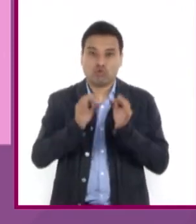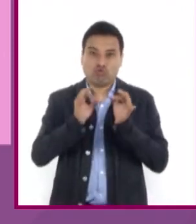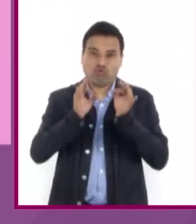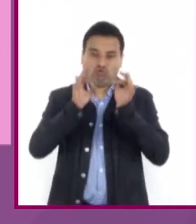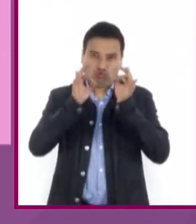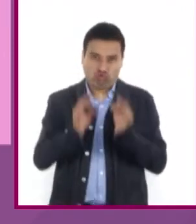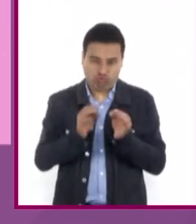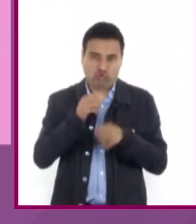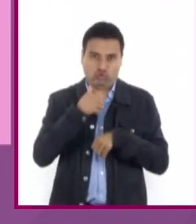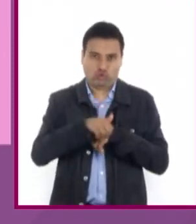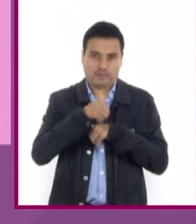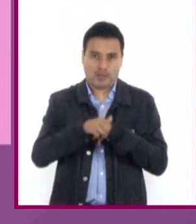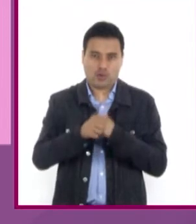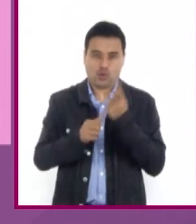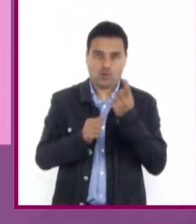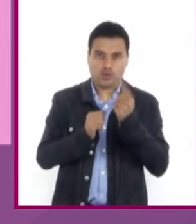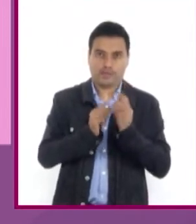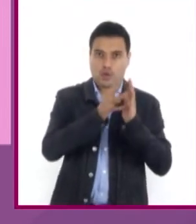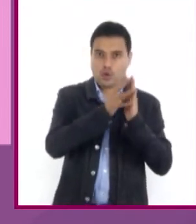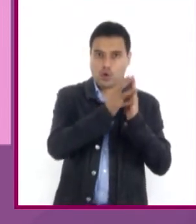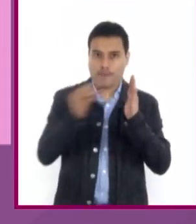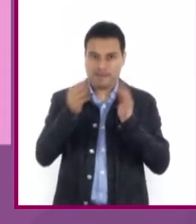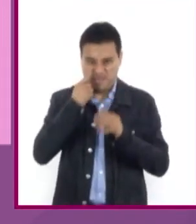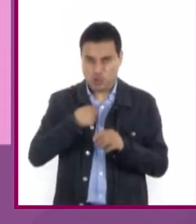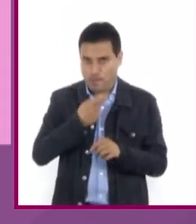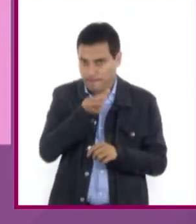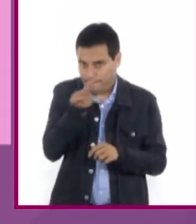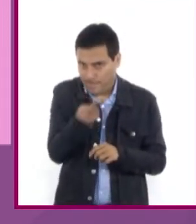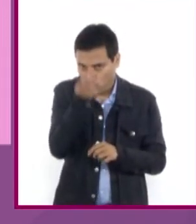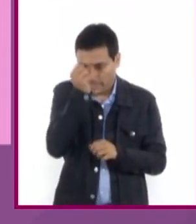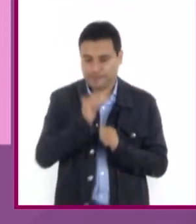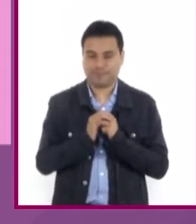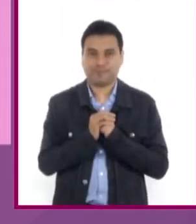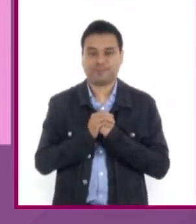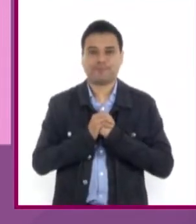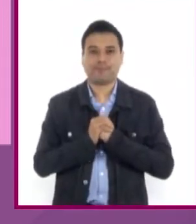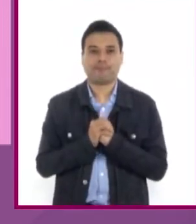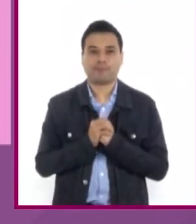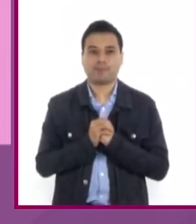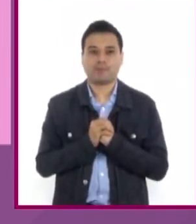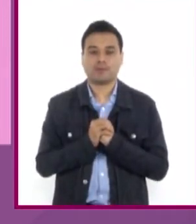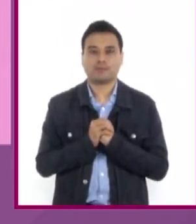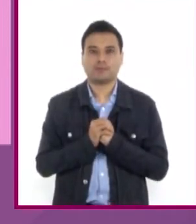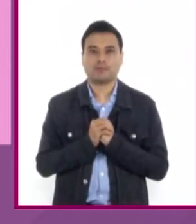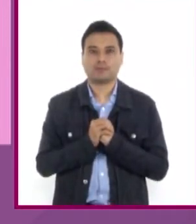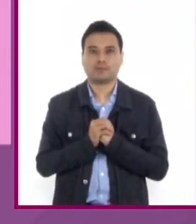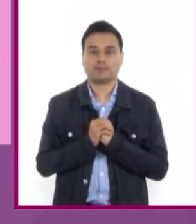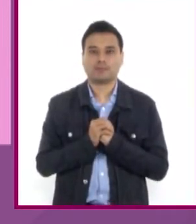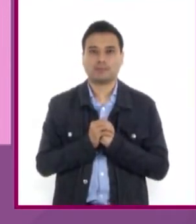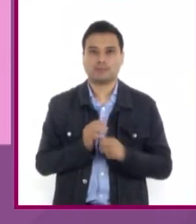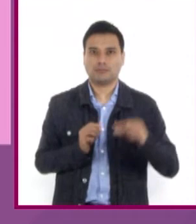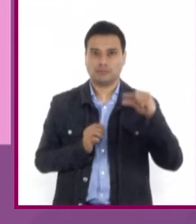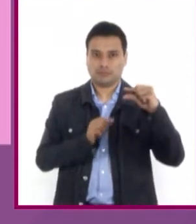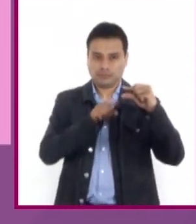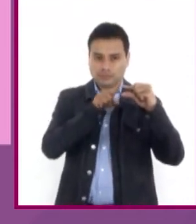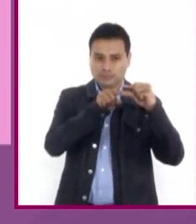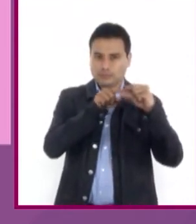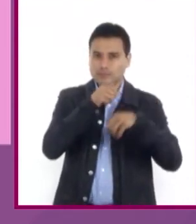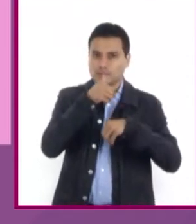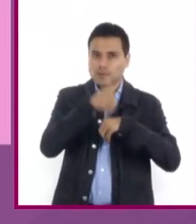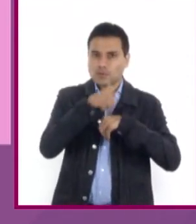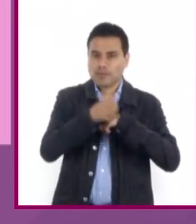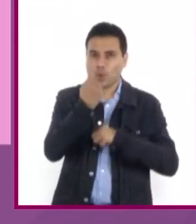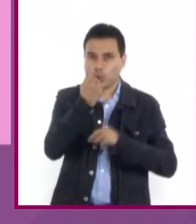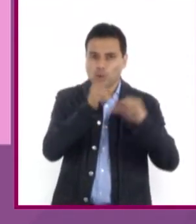1. Vamos con la primera pregunta. ¿Qué factor de escala aplicó a la figura 1 para obtener